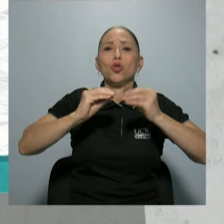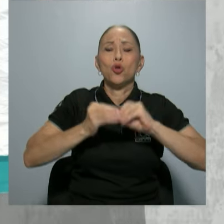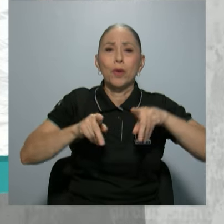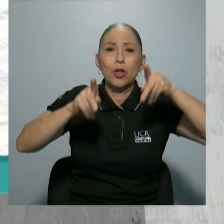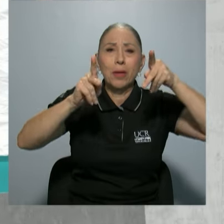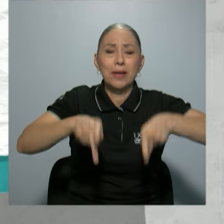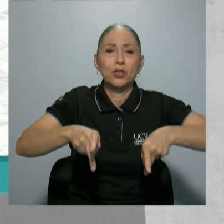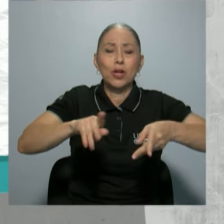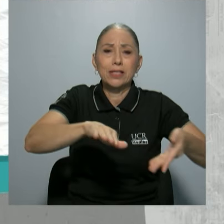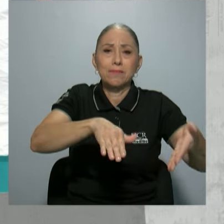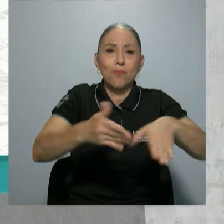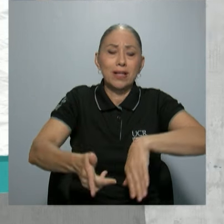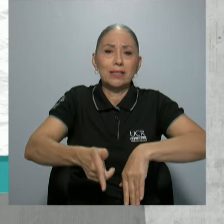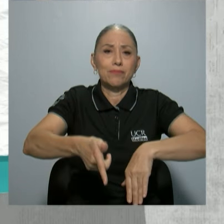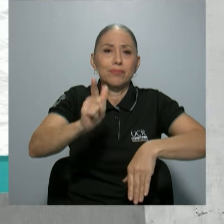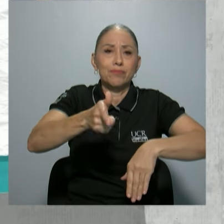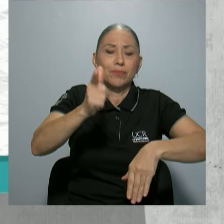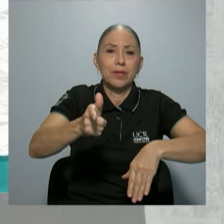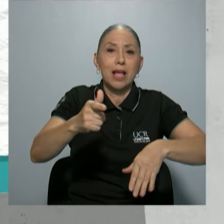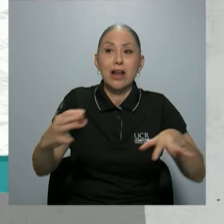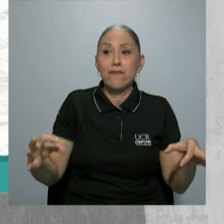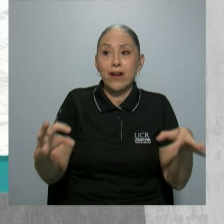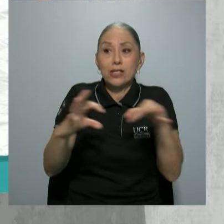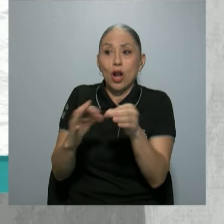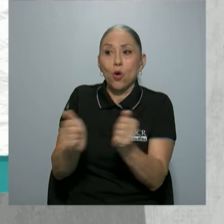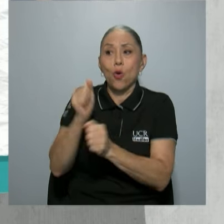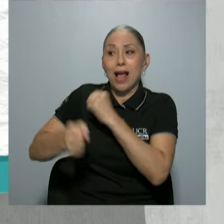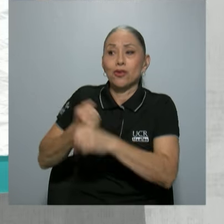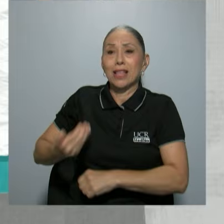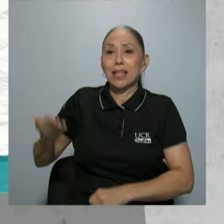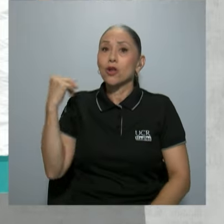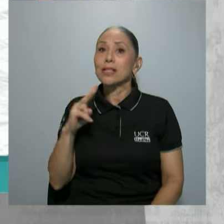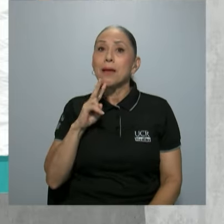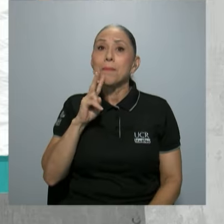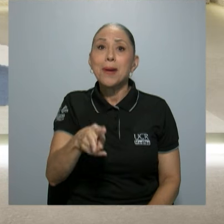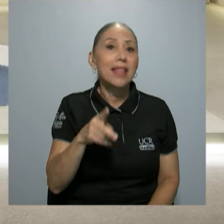con respecto a años anteriores. ¿Esto es verdadero o es falso?